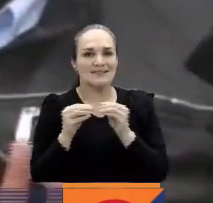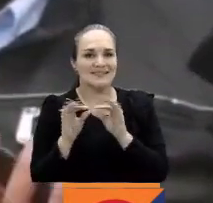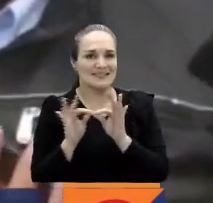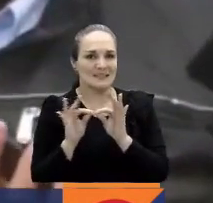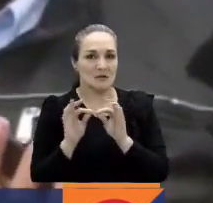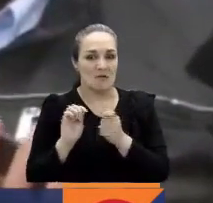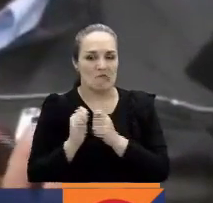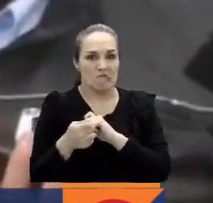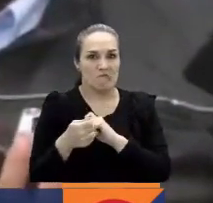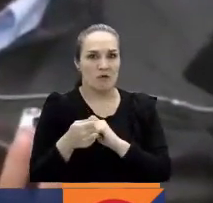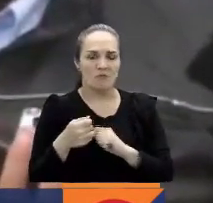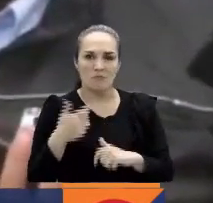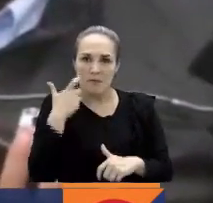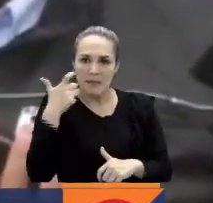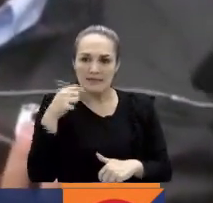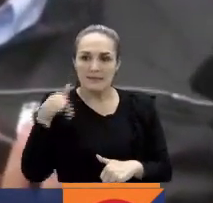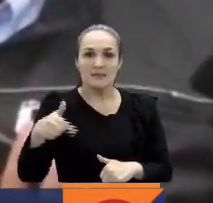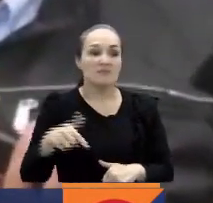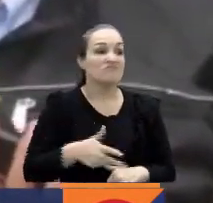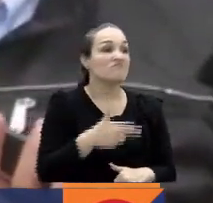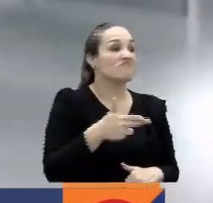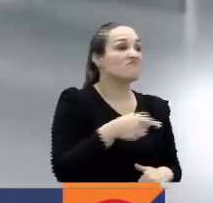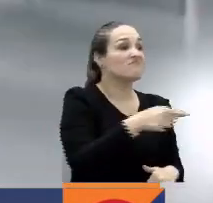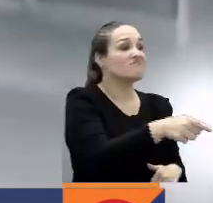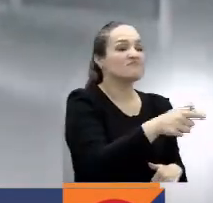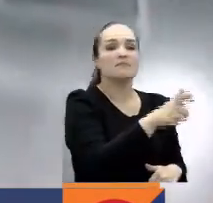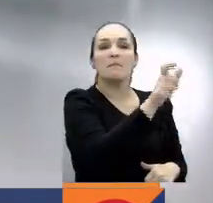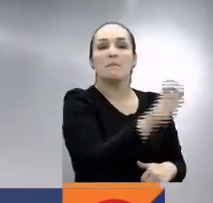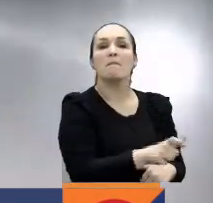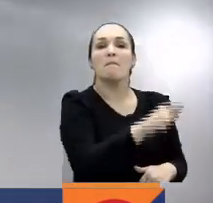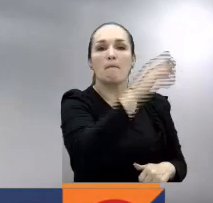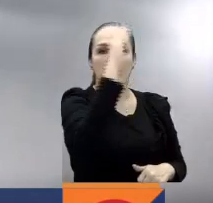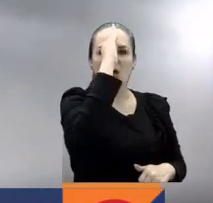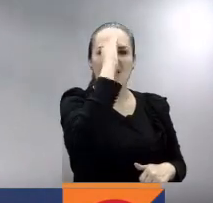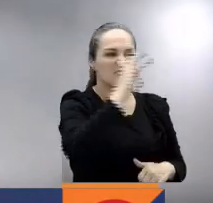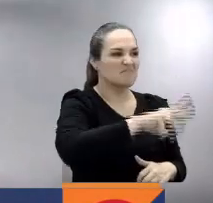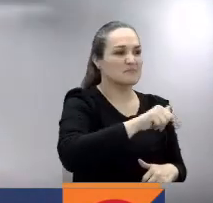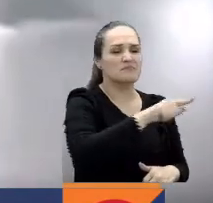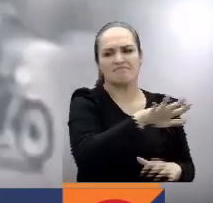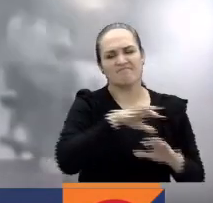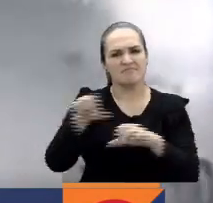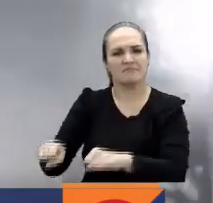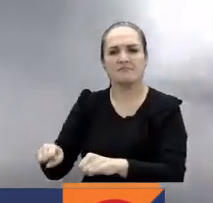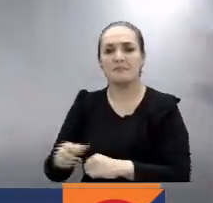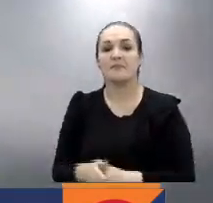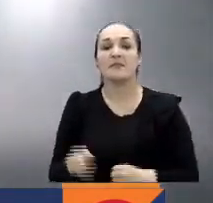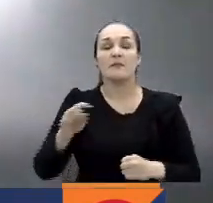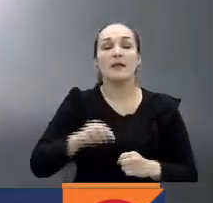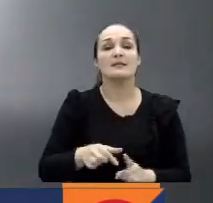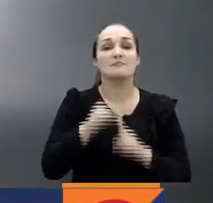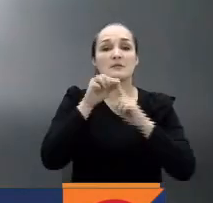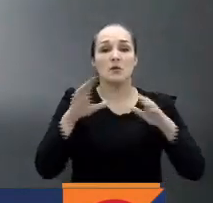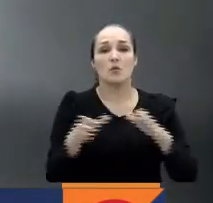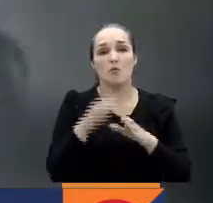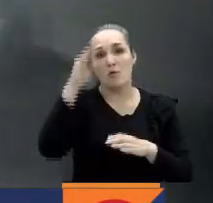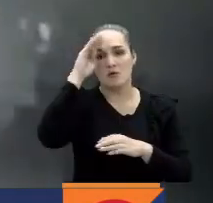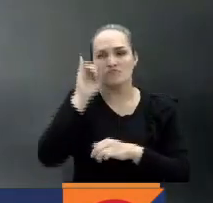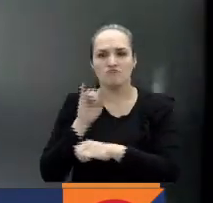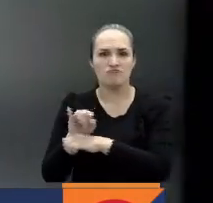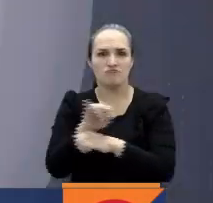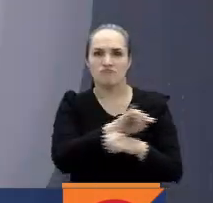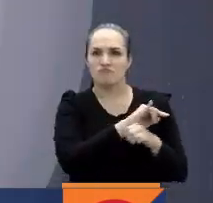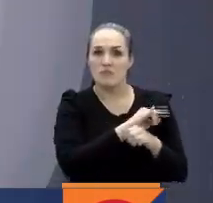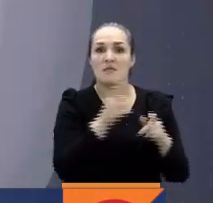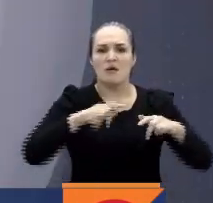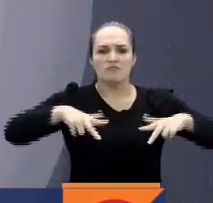policías ofreciendo una cantidad de dinero y los policías lo judicializan. Un equipo especializado de la policía vigilará estas caravanas y desde el